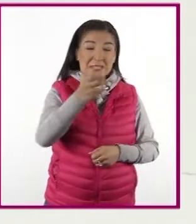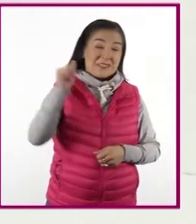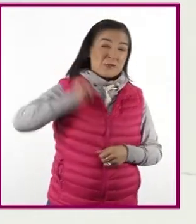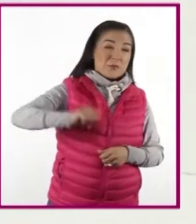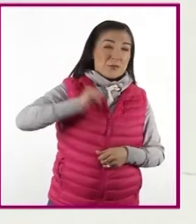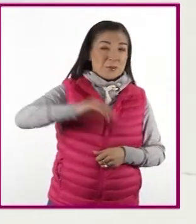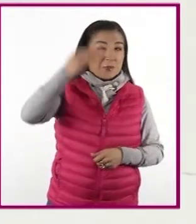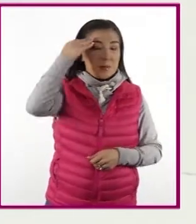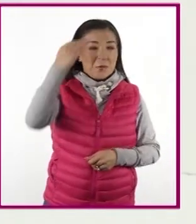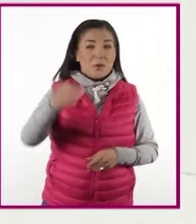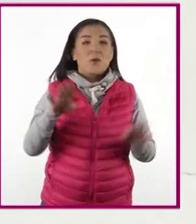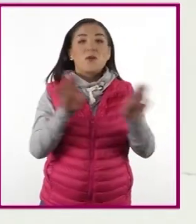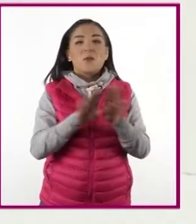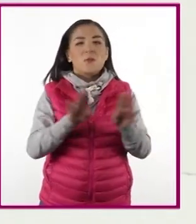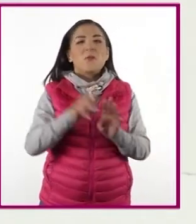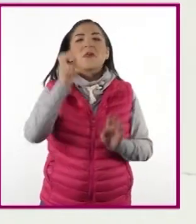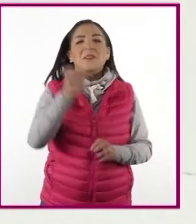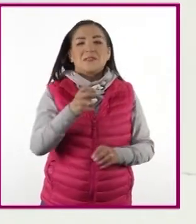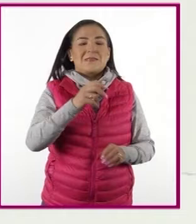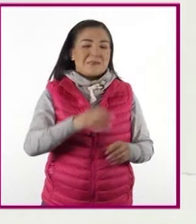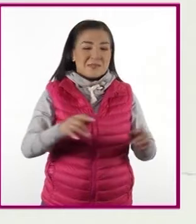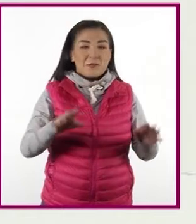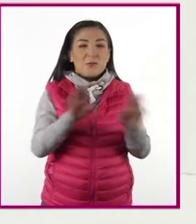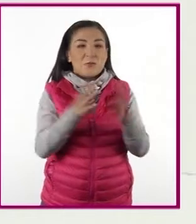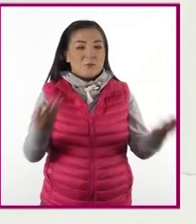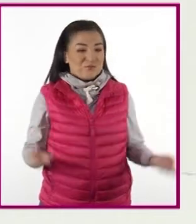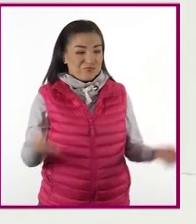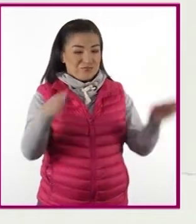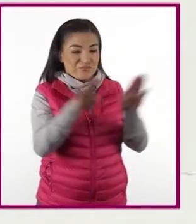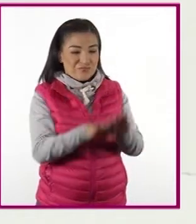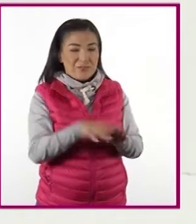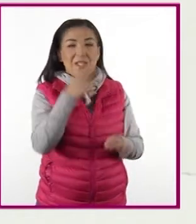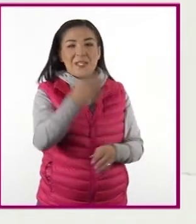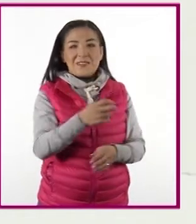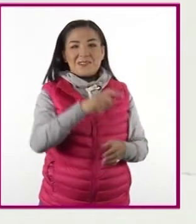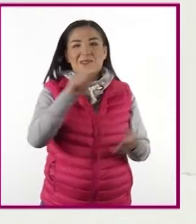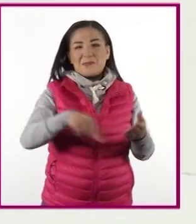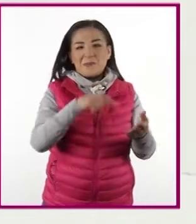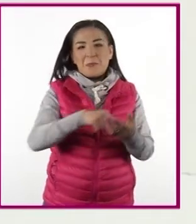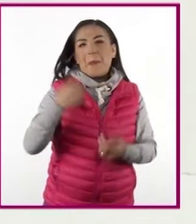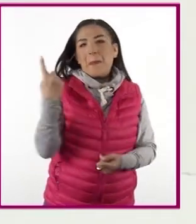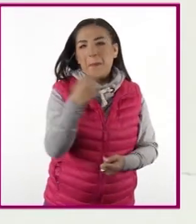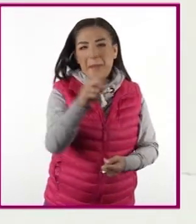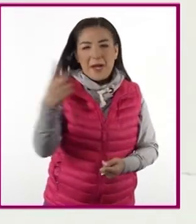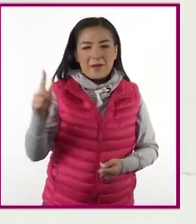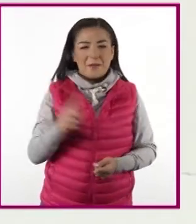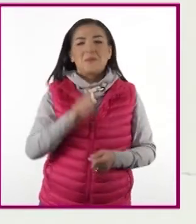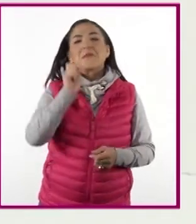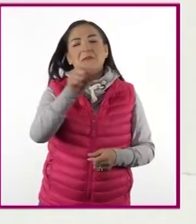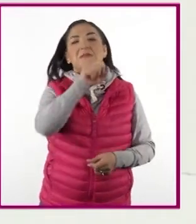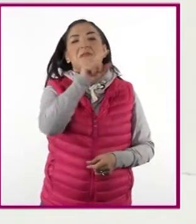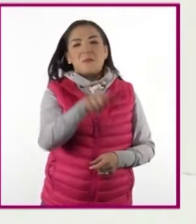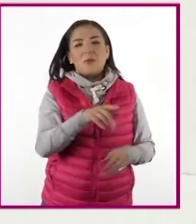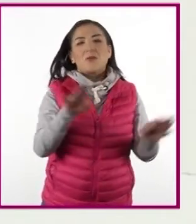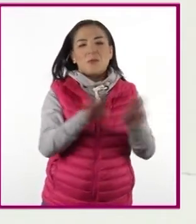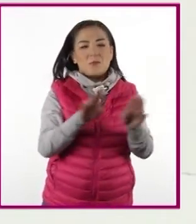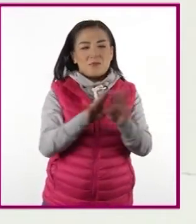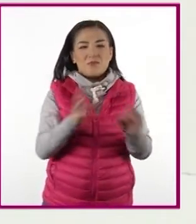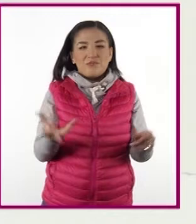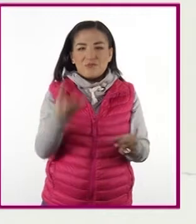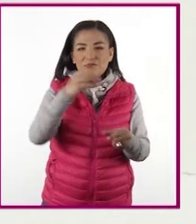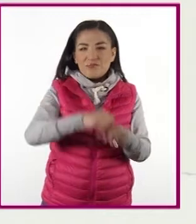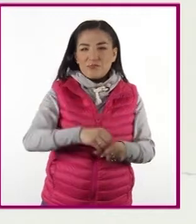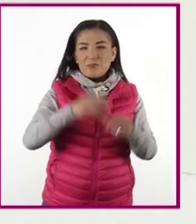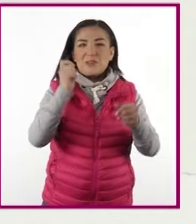época. Mucho más complicado es encerrar en cifras a los mendigos, vagos y demás elementos del sector de la